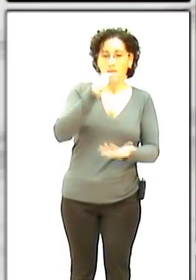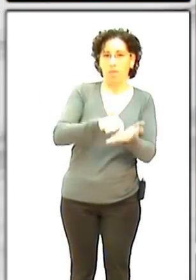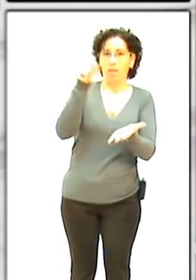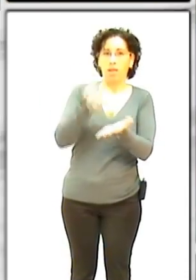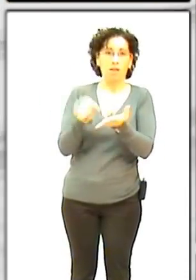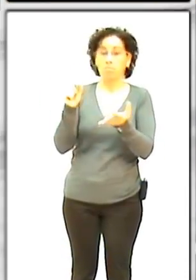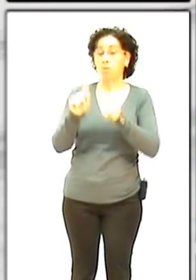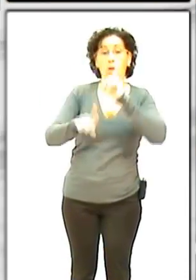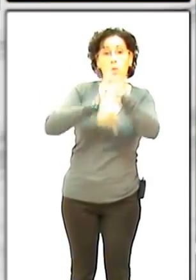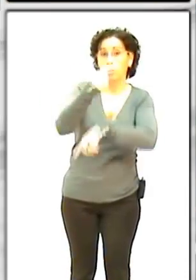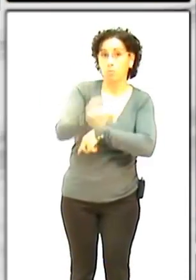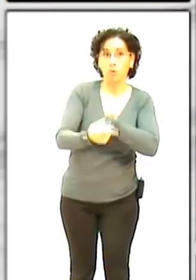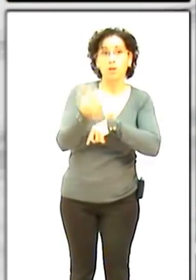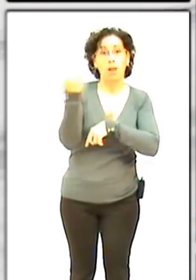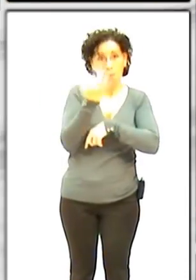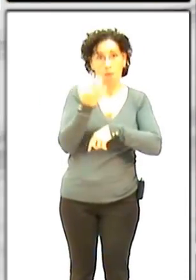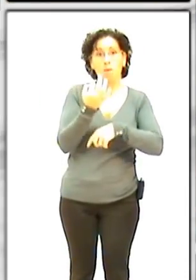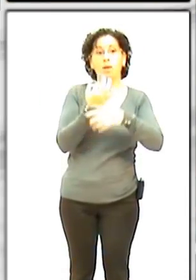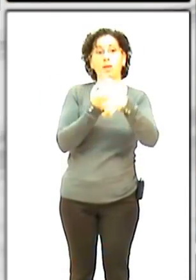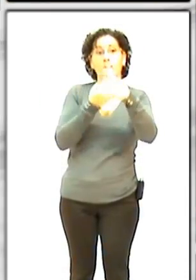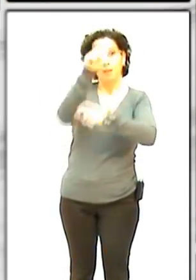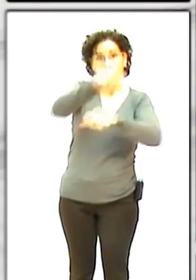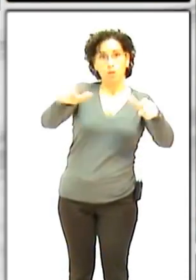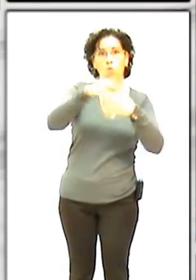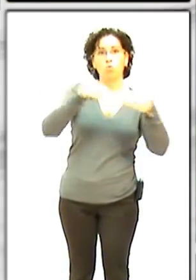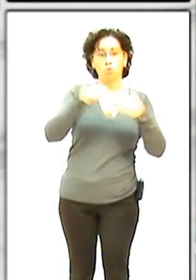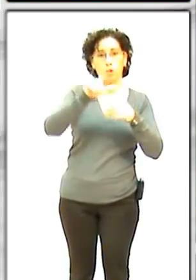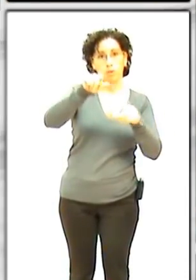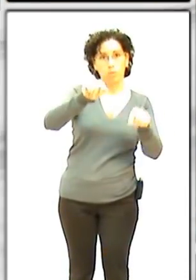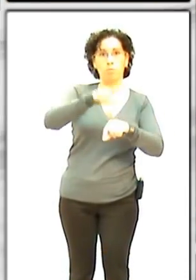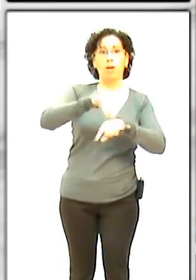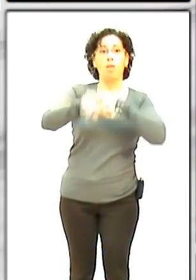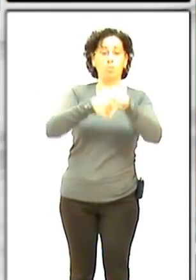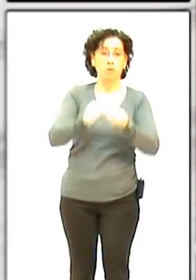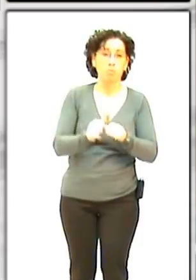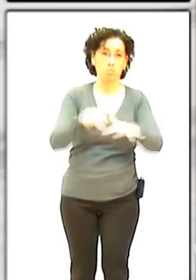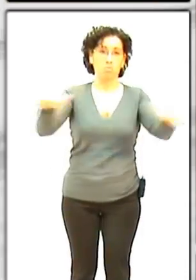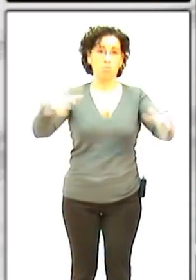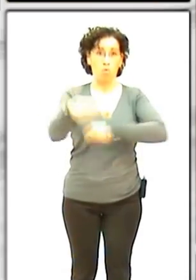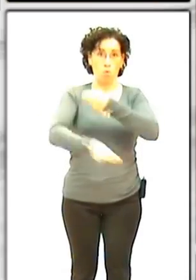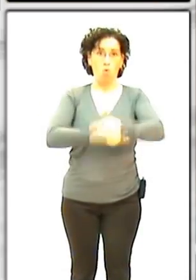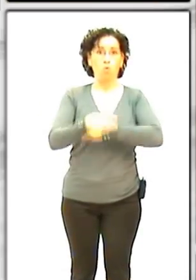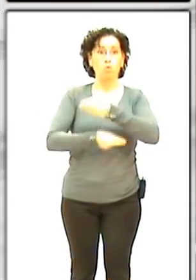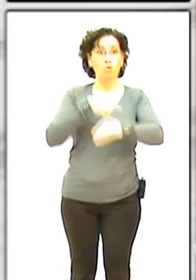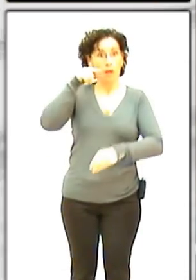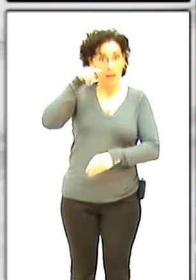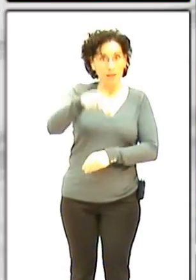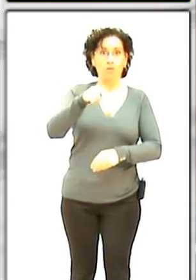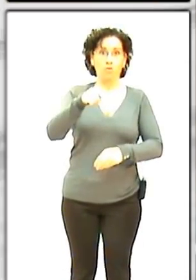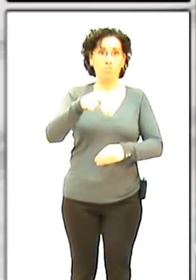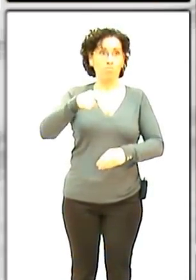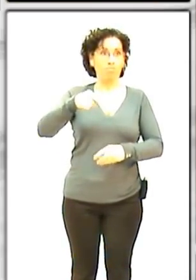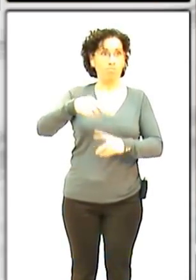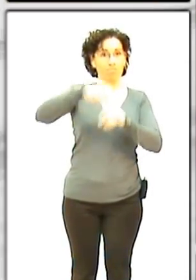que las cosas también sean asequibles a los usuarios para que se haga popular el uso. Ese es el secreto del GPS actual.